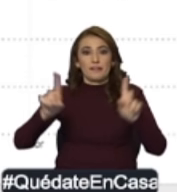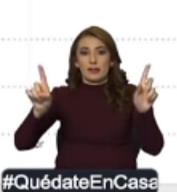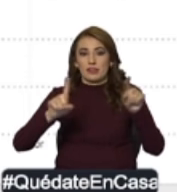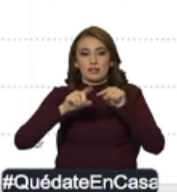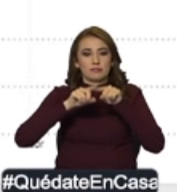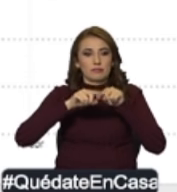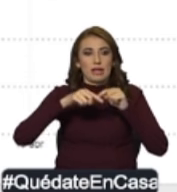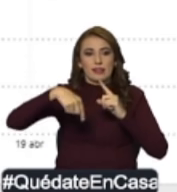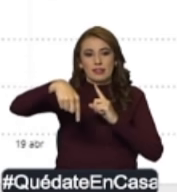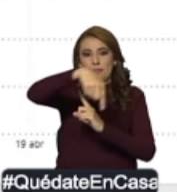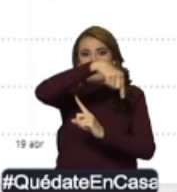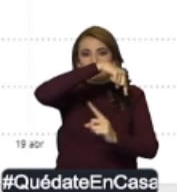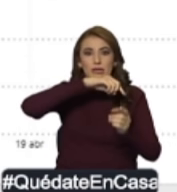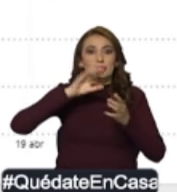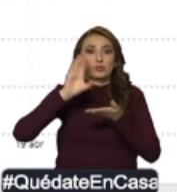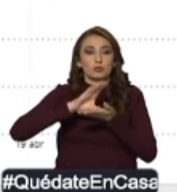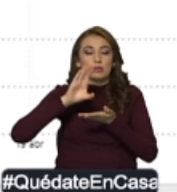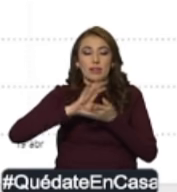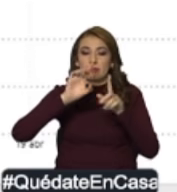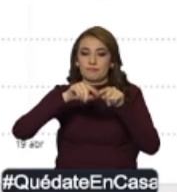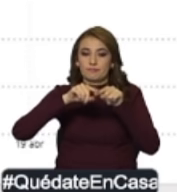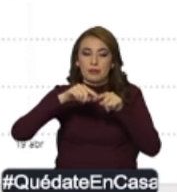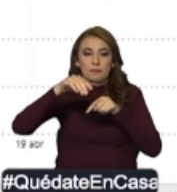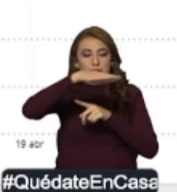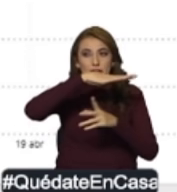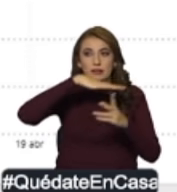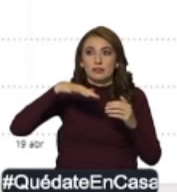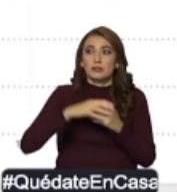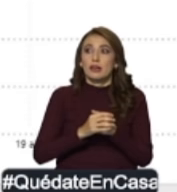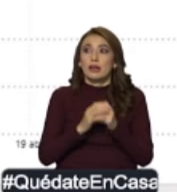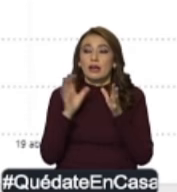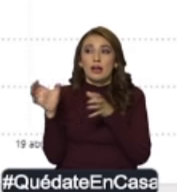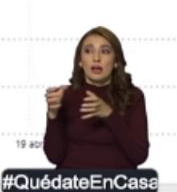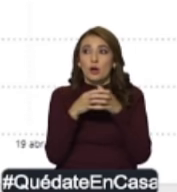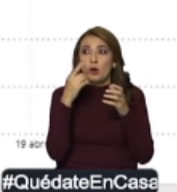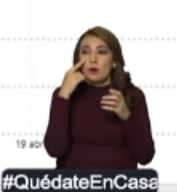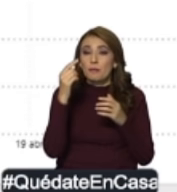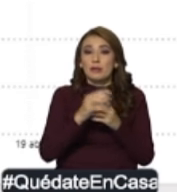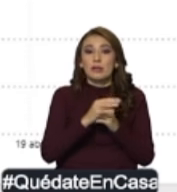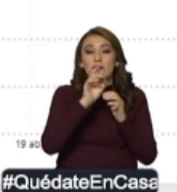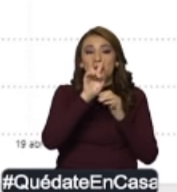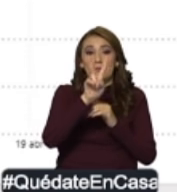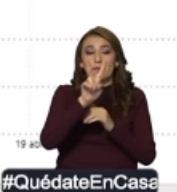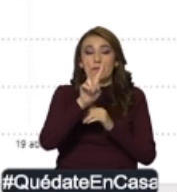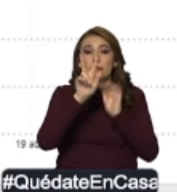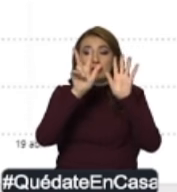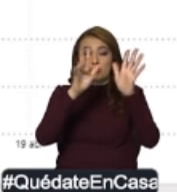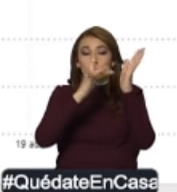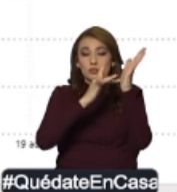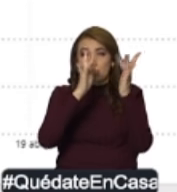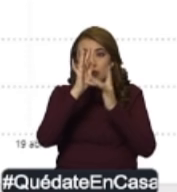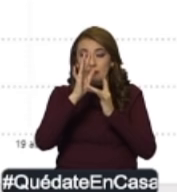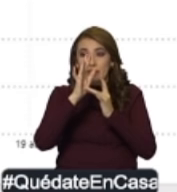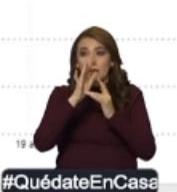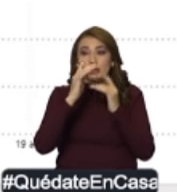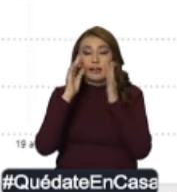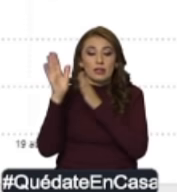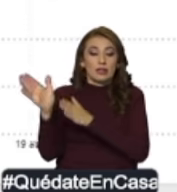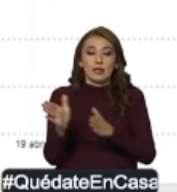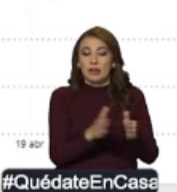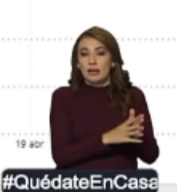situación totalmente diferente. Y triangulado del 28 de abril al 1 de marzo, todavía tenemos nosotros un sistema creciente